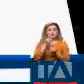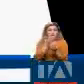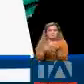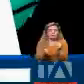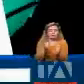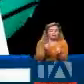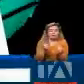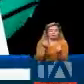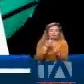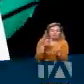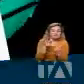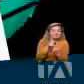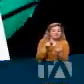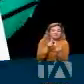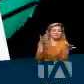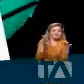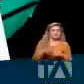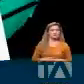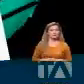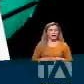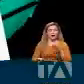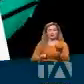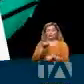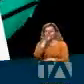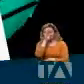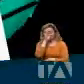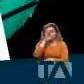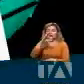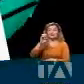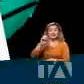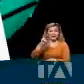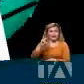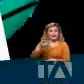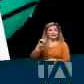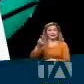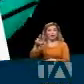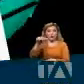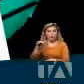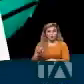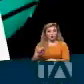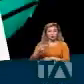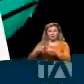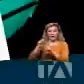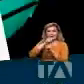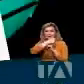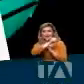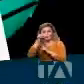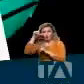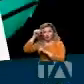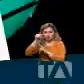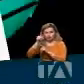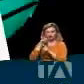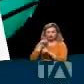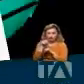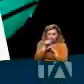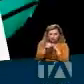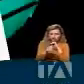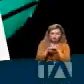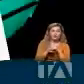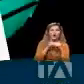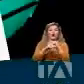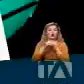dio. Además, esta operación justificó que hackers conocidos como los Centauros captaron claves de varios sistemas del Estado, entre